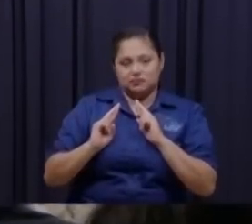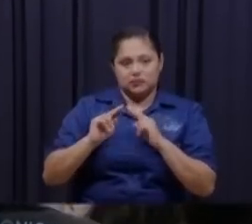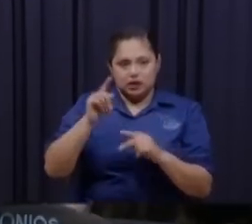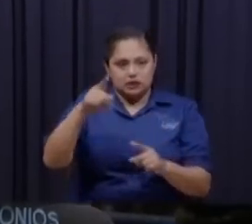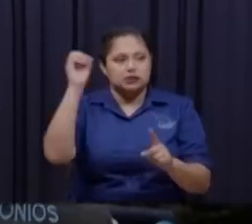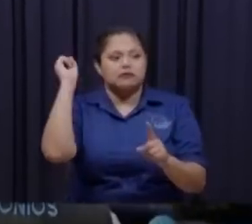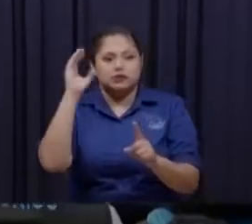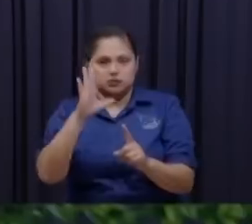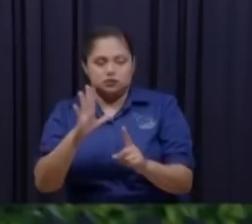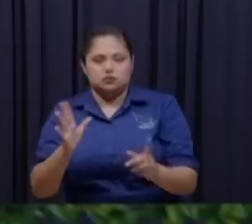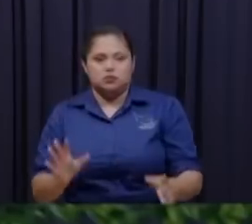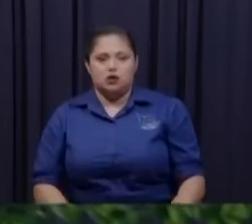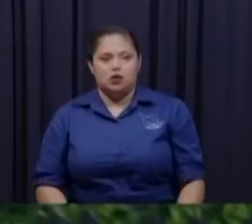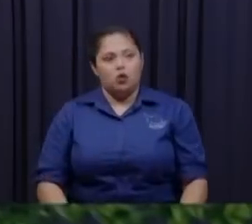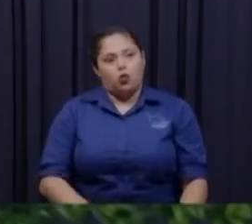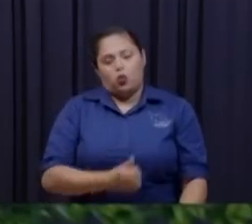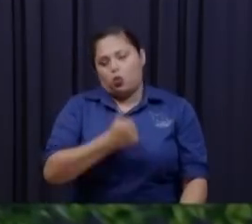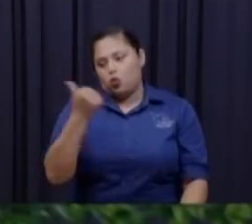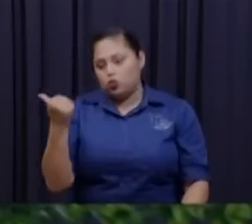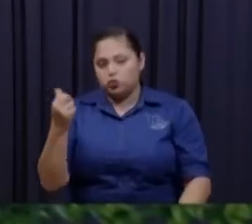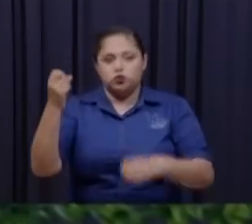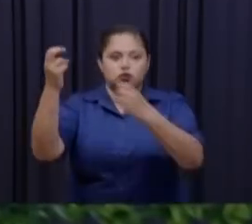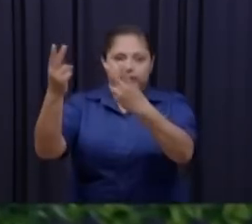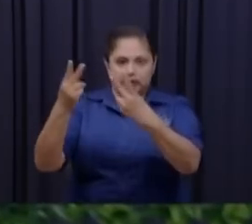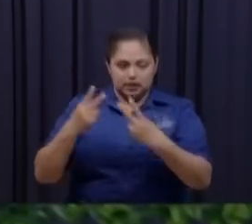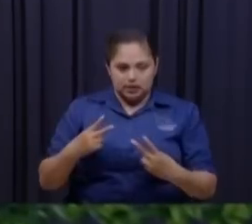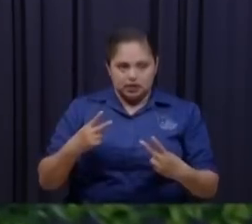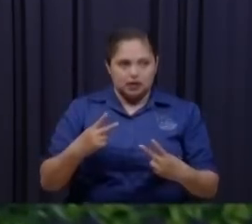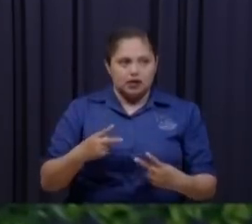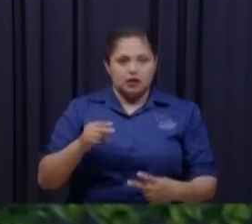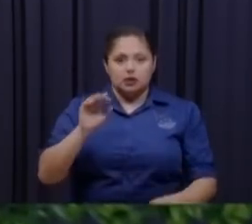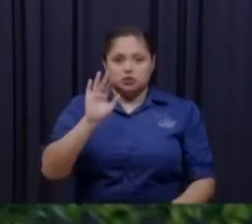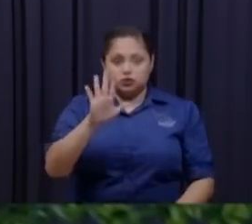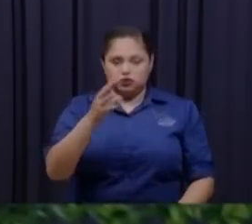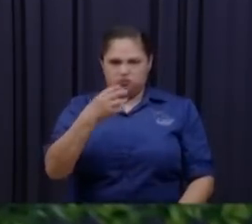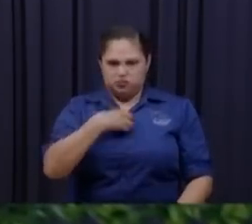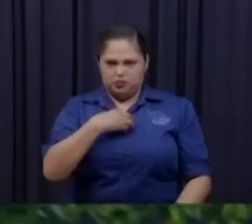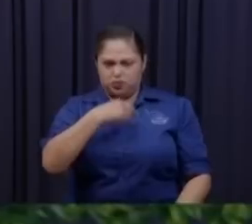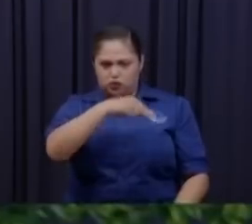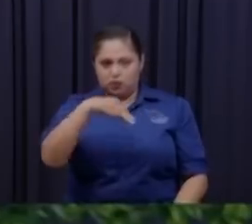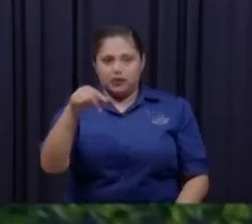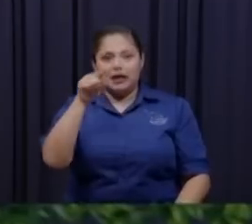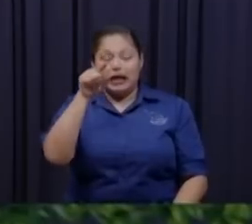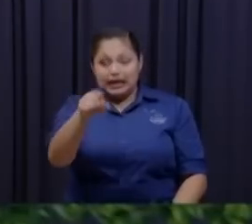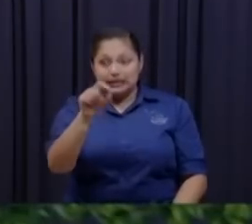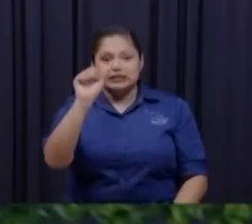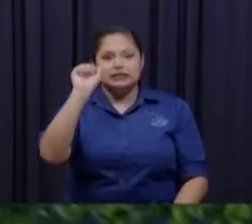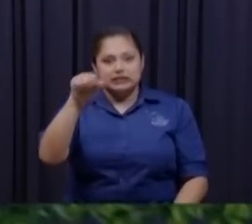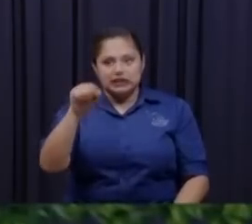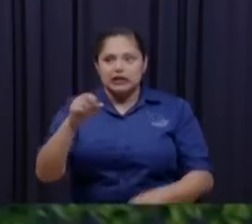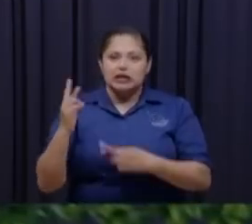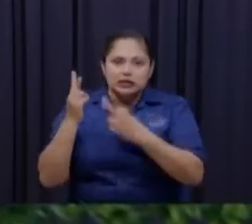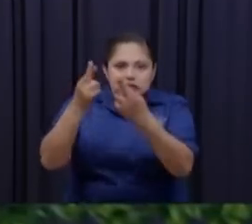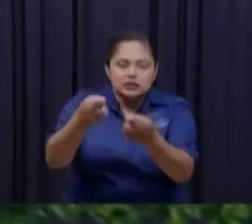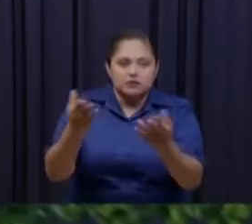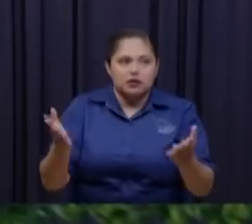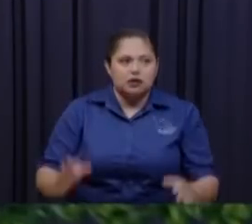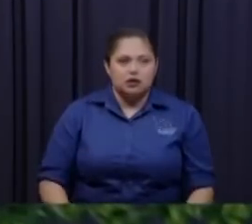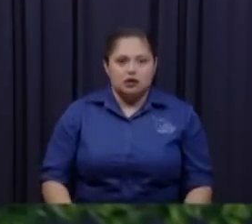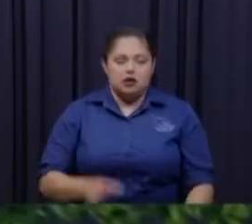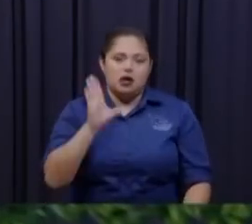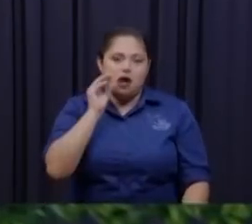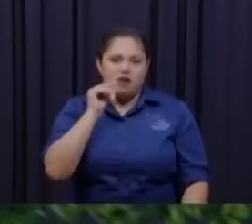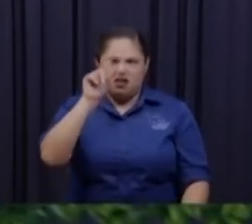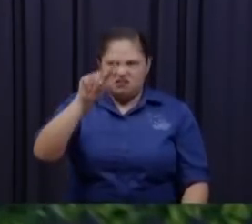bendición. Otro vendrá en su propio nombre y a ese recibirán. Y habla del